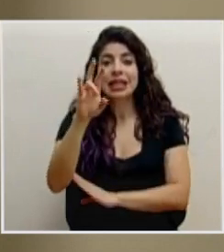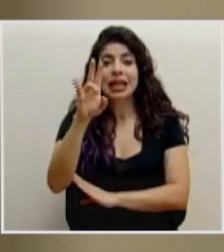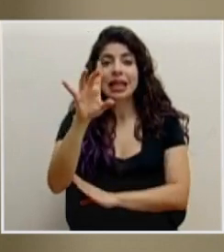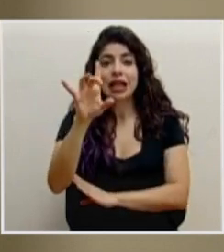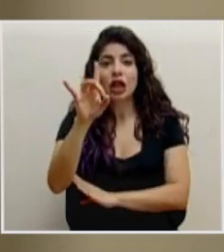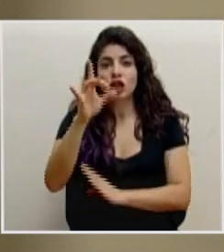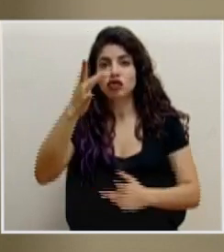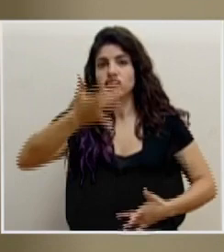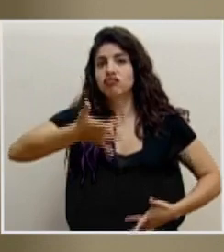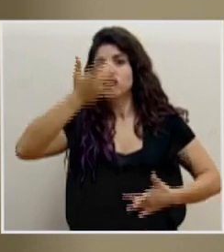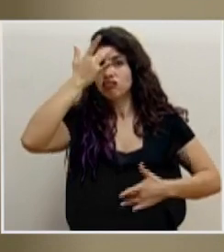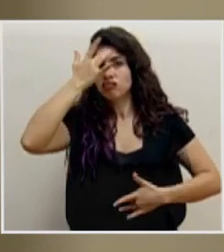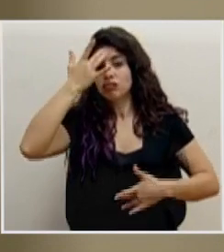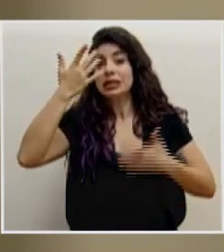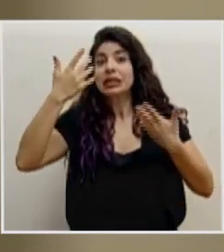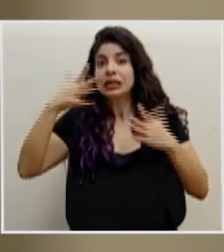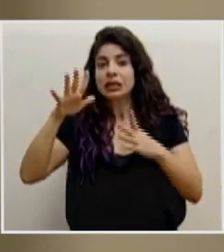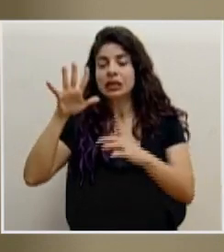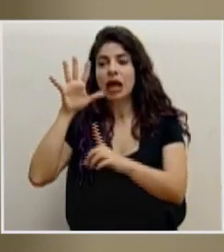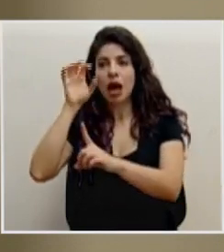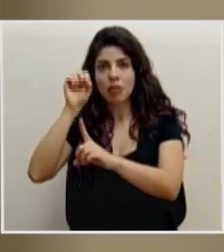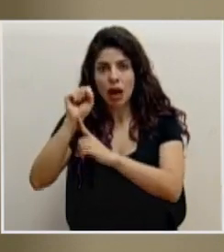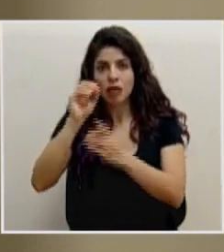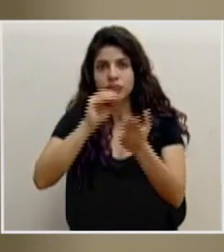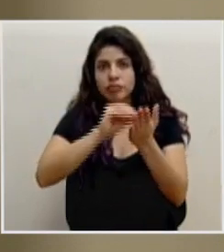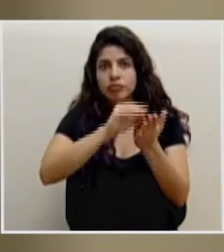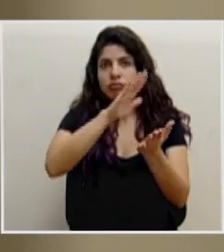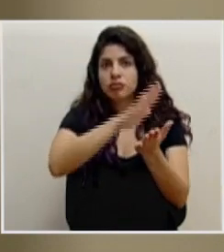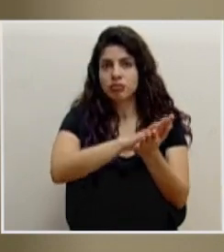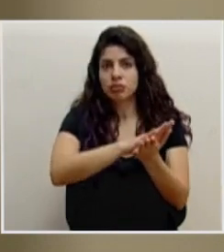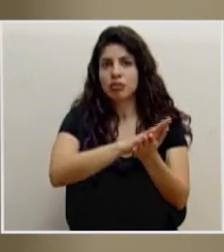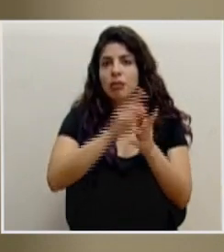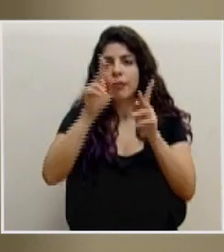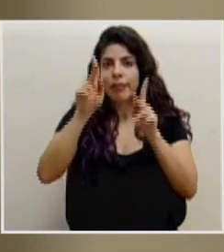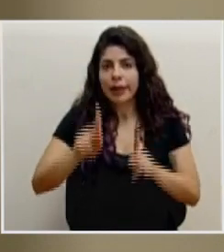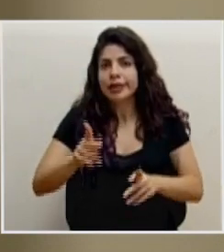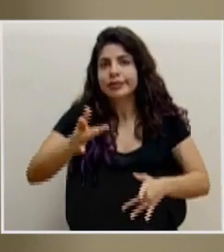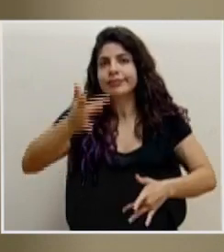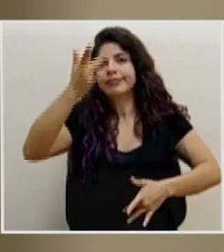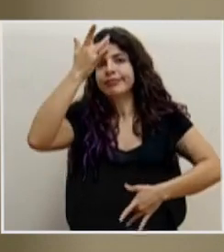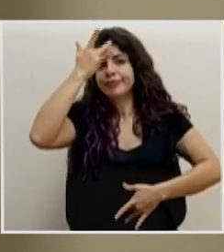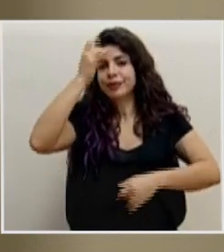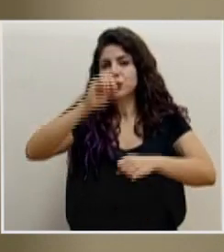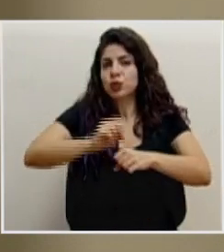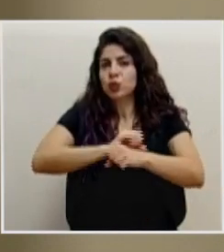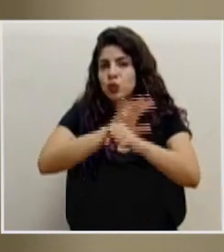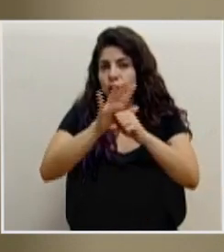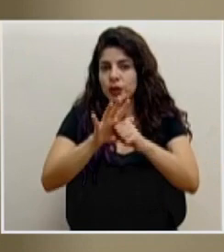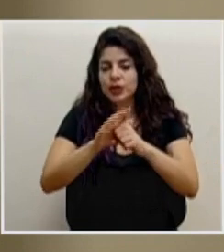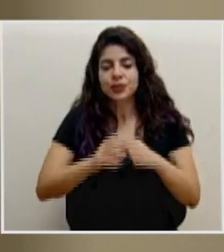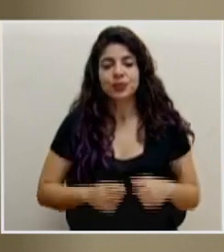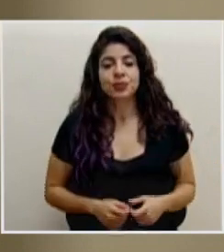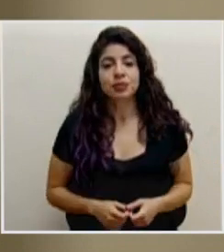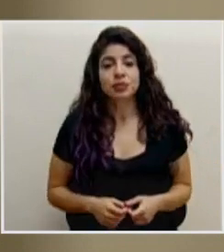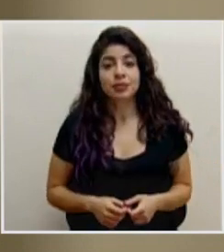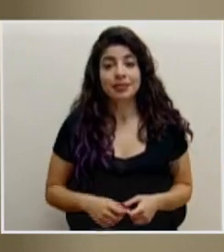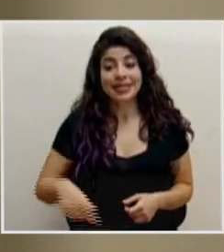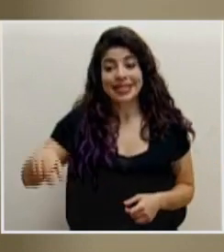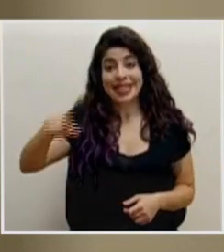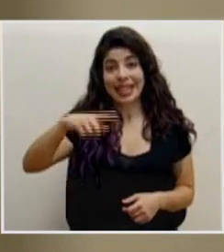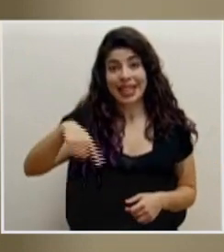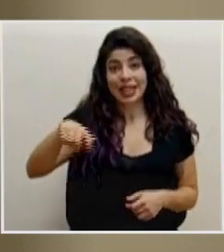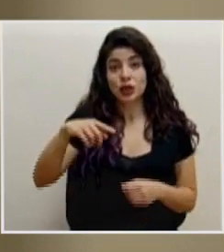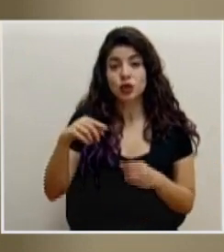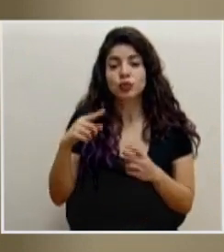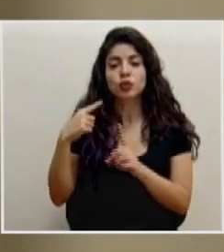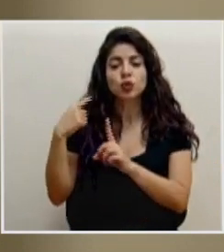215.178 casos que han sido consignados como contagiados por COVID-19. De los anteriores, haciendo